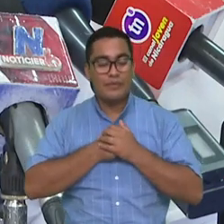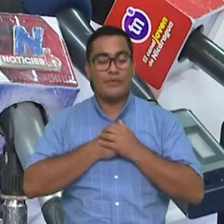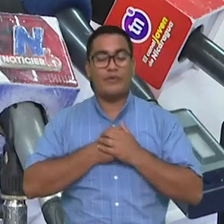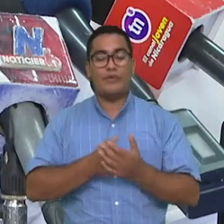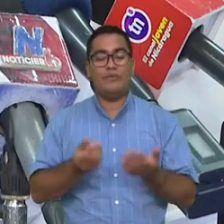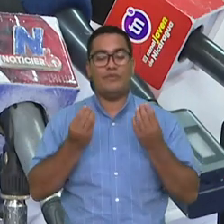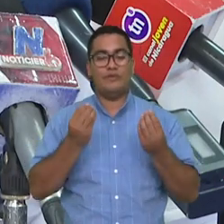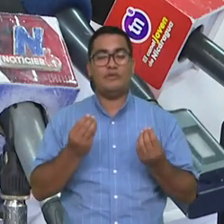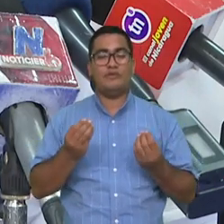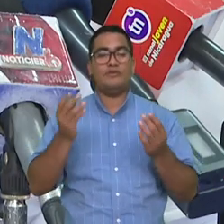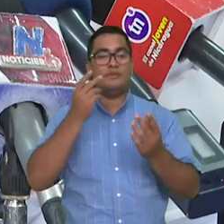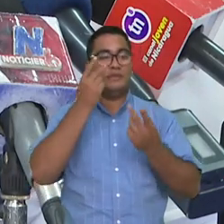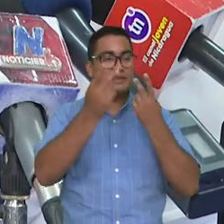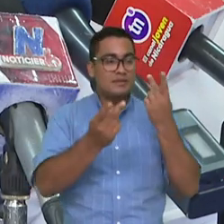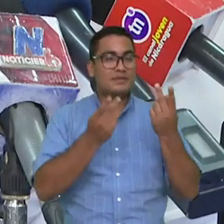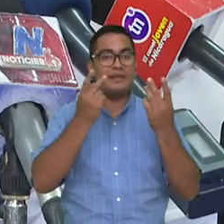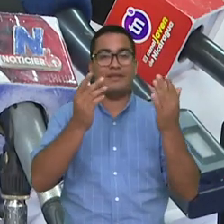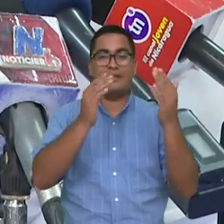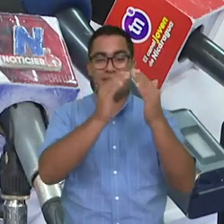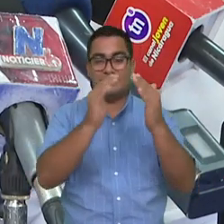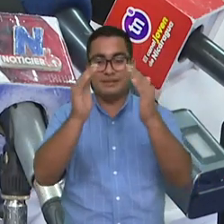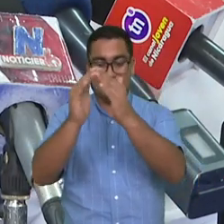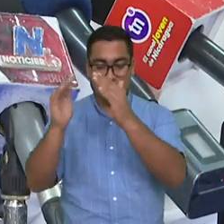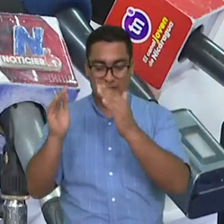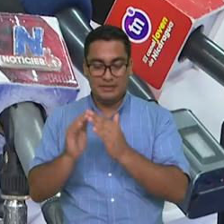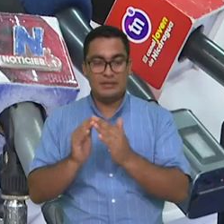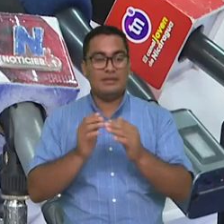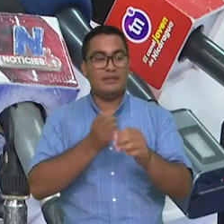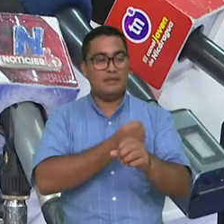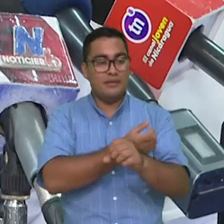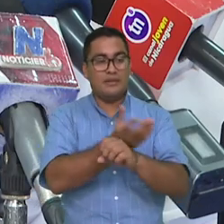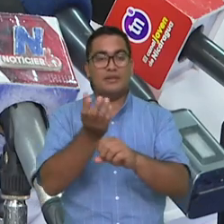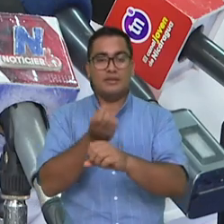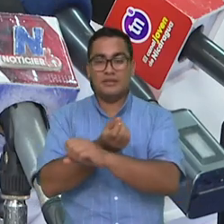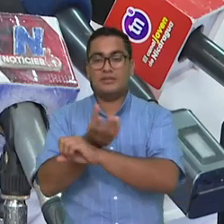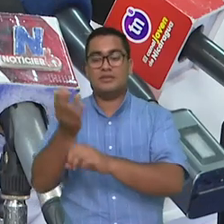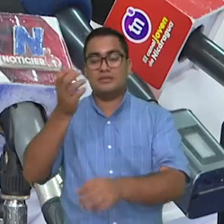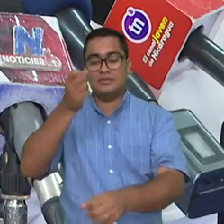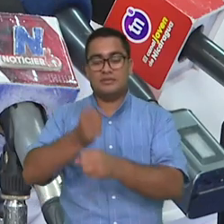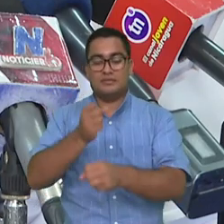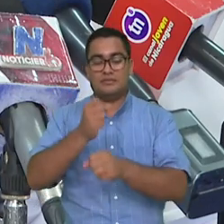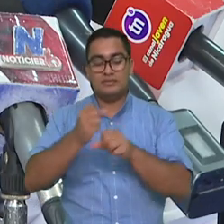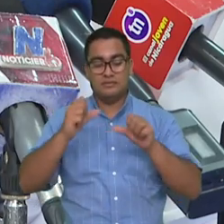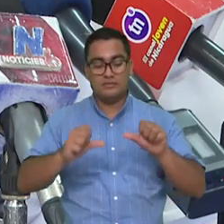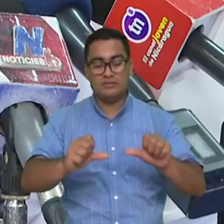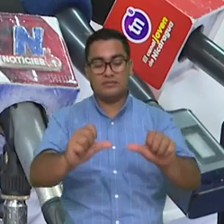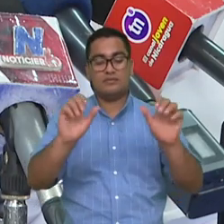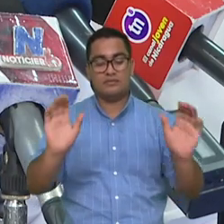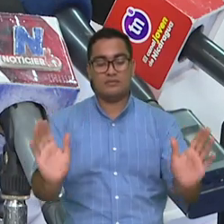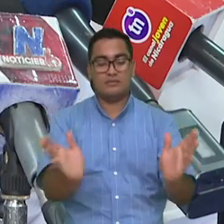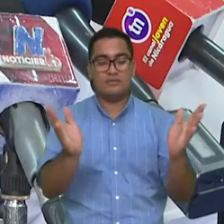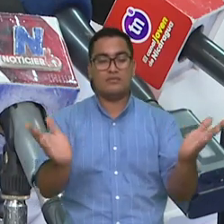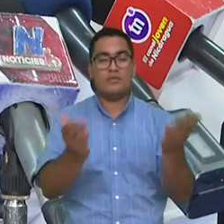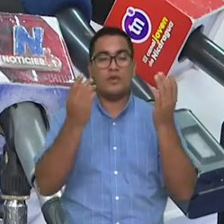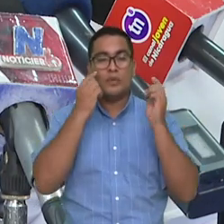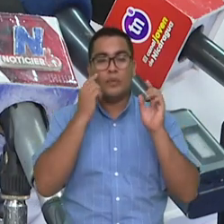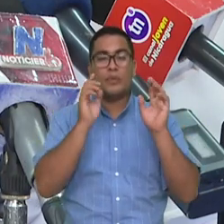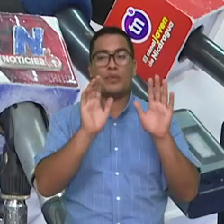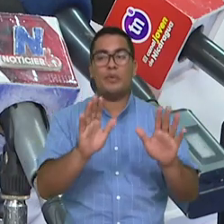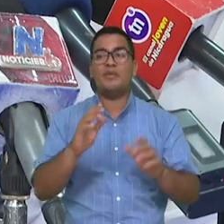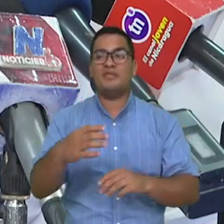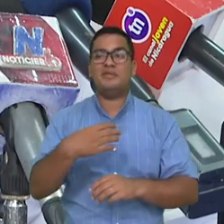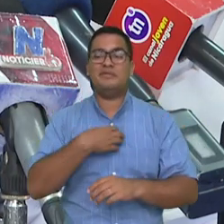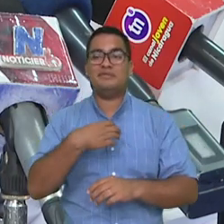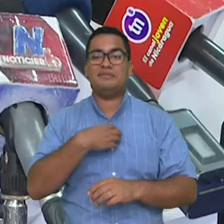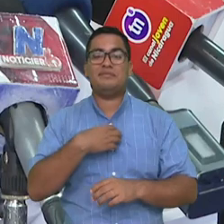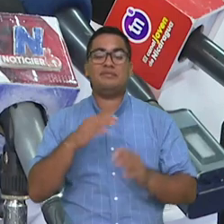realmente vamos a visitar casa a casa para seguir trabajando, promoviendo las medidas preventivas que tenemos que